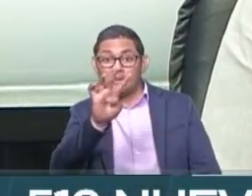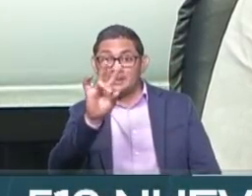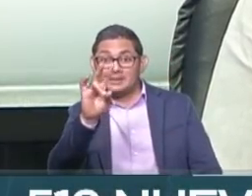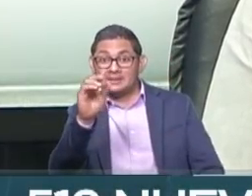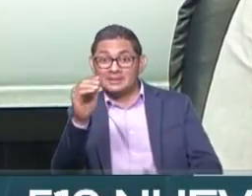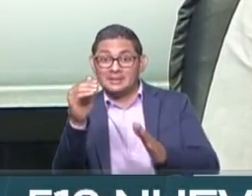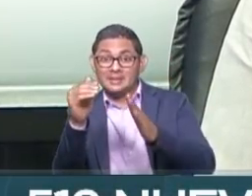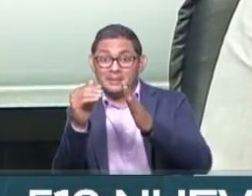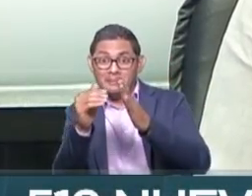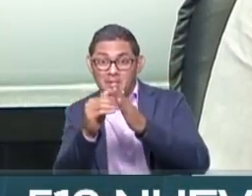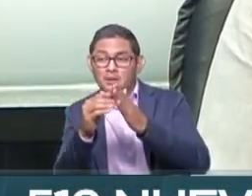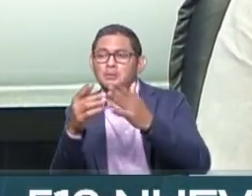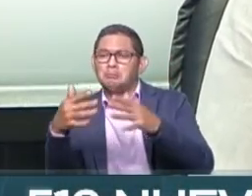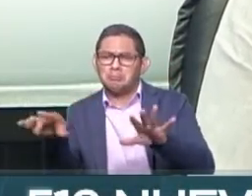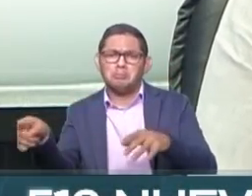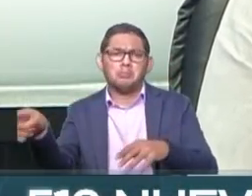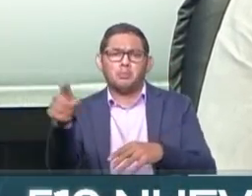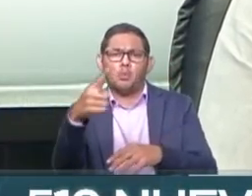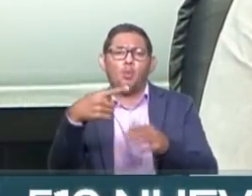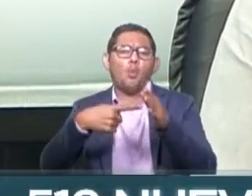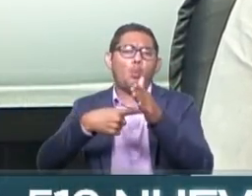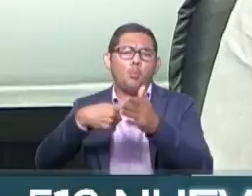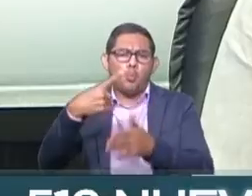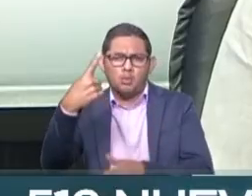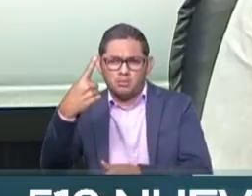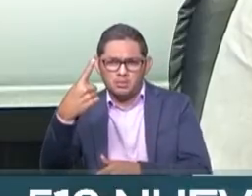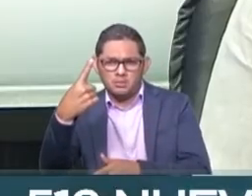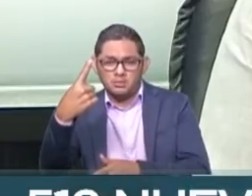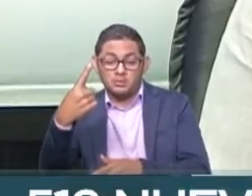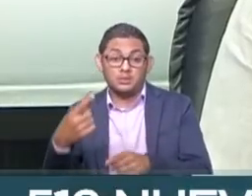247.539 son primeras dosis y